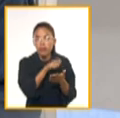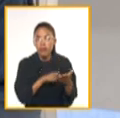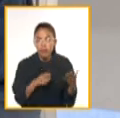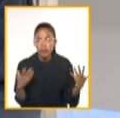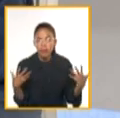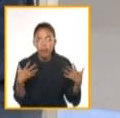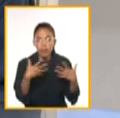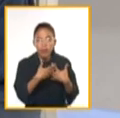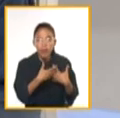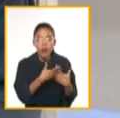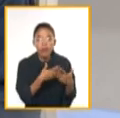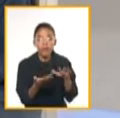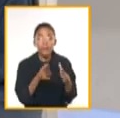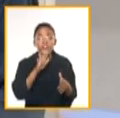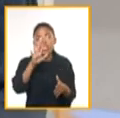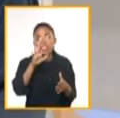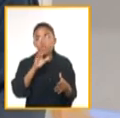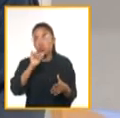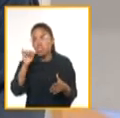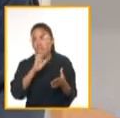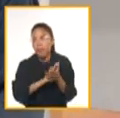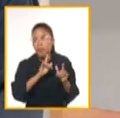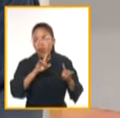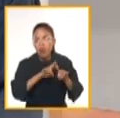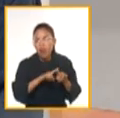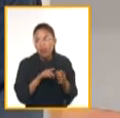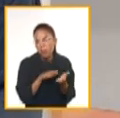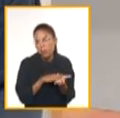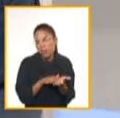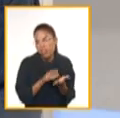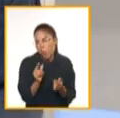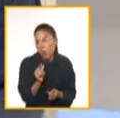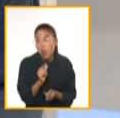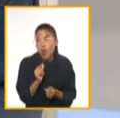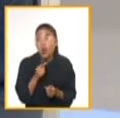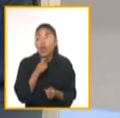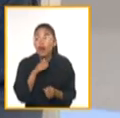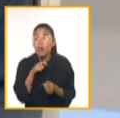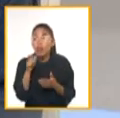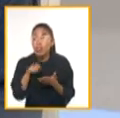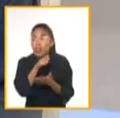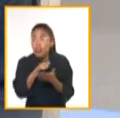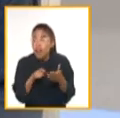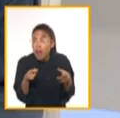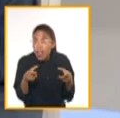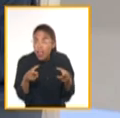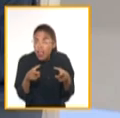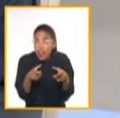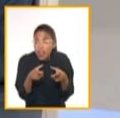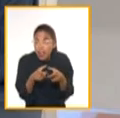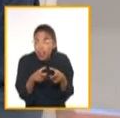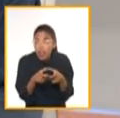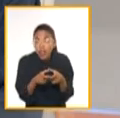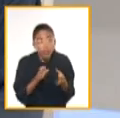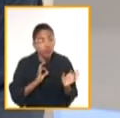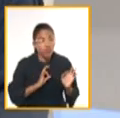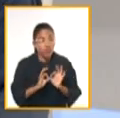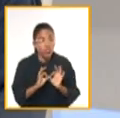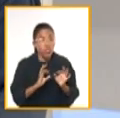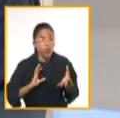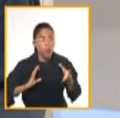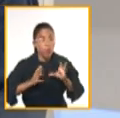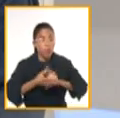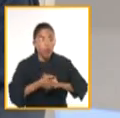abrir 5 o 6 megawatts en el sistema no representa nada la frecuencia. Ahora, cuando tienes un microsistema hay que tener cuidado porque apertura o cierre